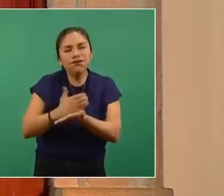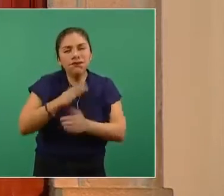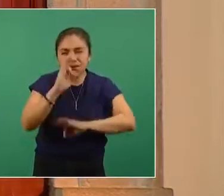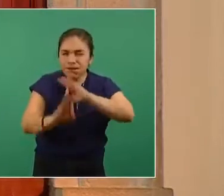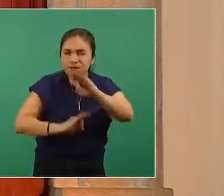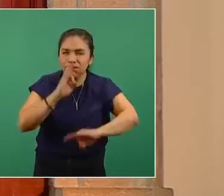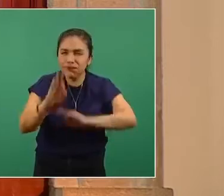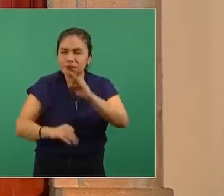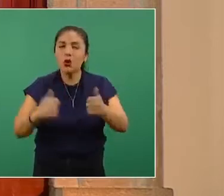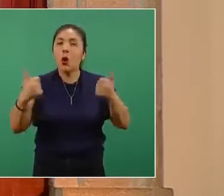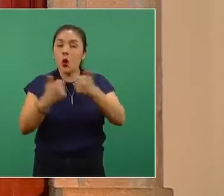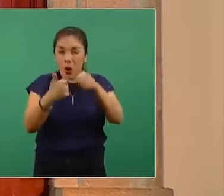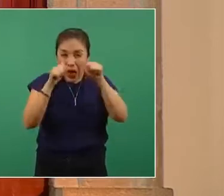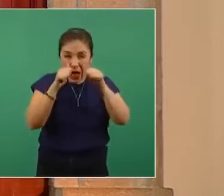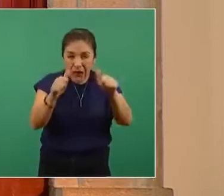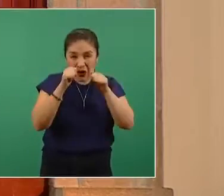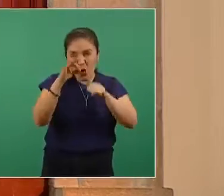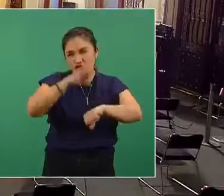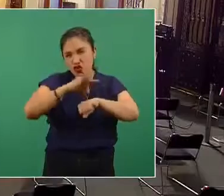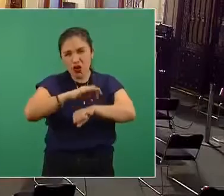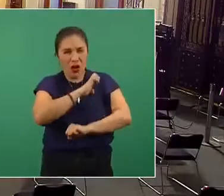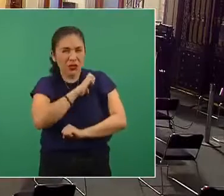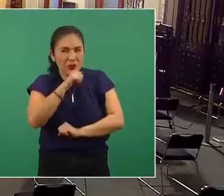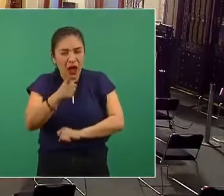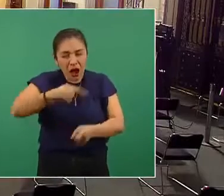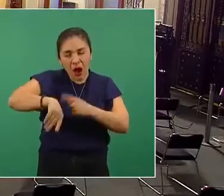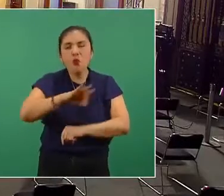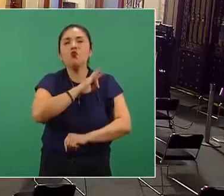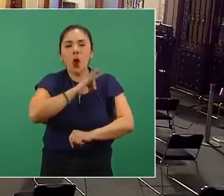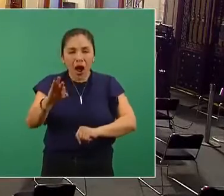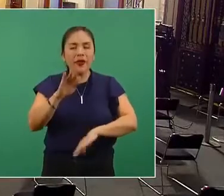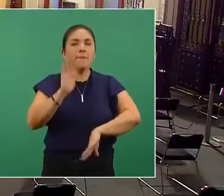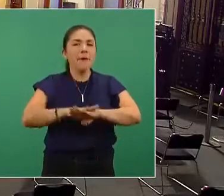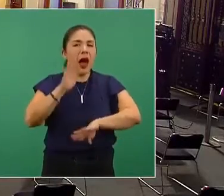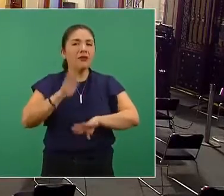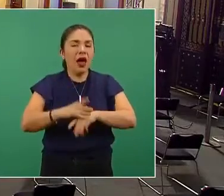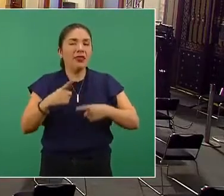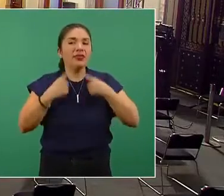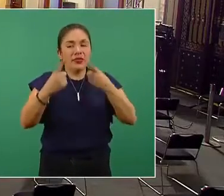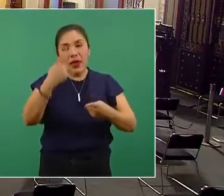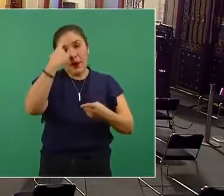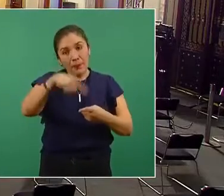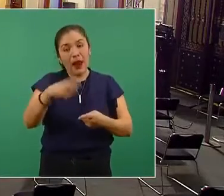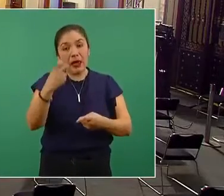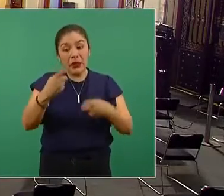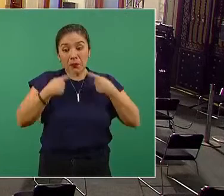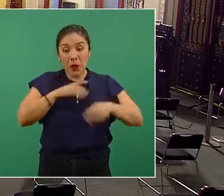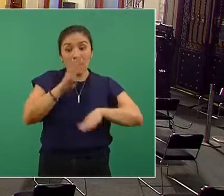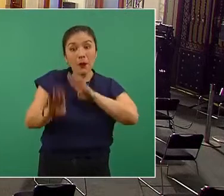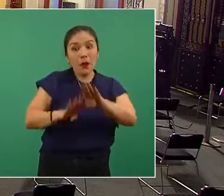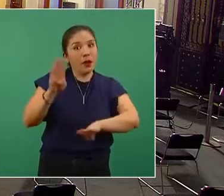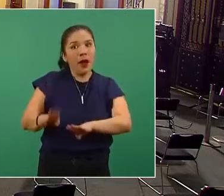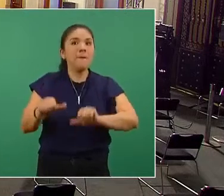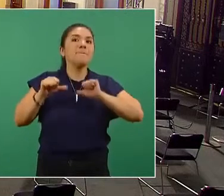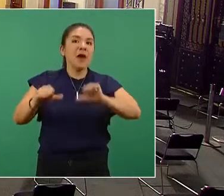y a través de la atención médica también entonces contribuir a la disminución de la letalidad y la